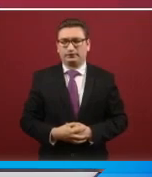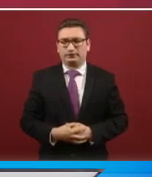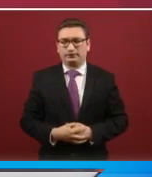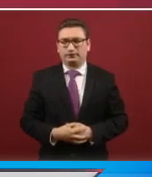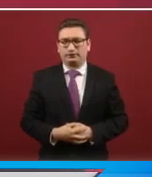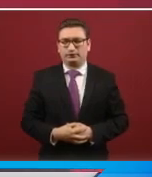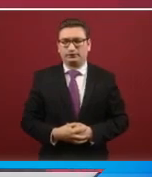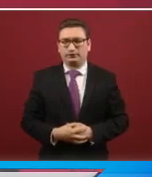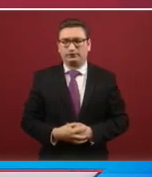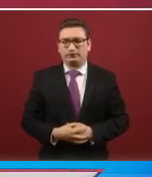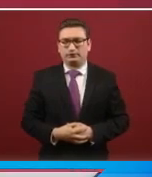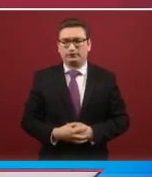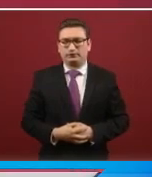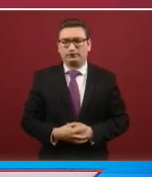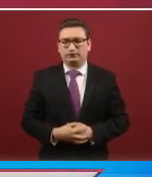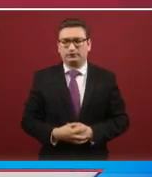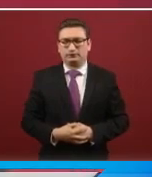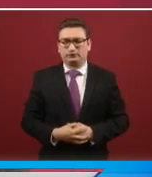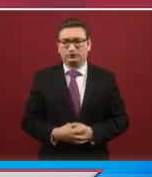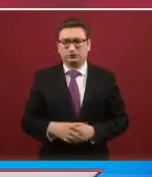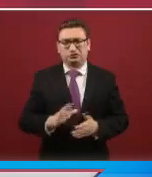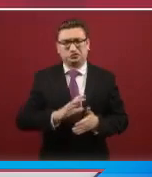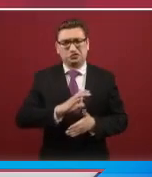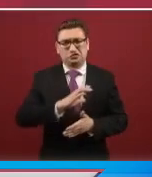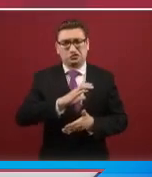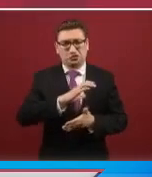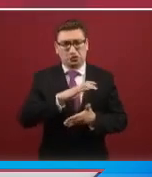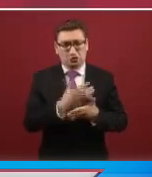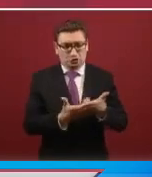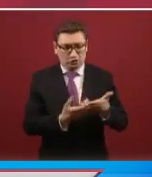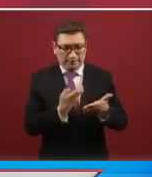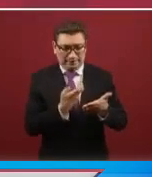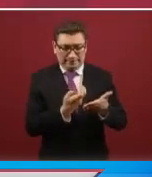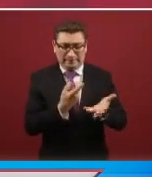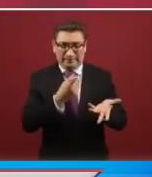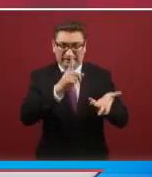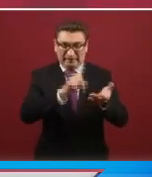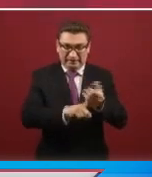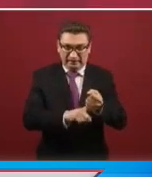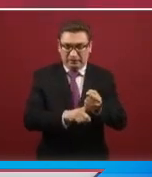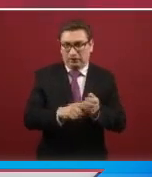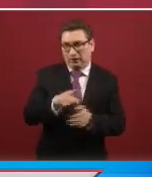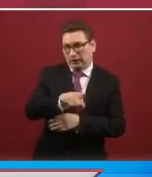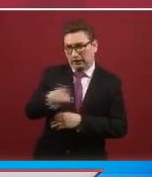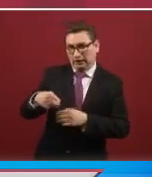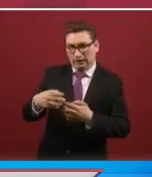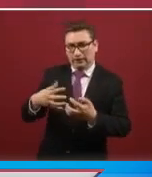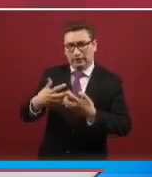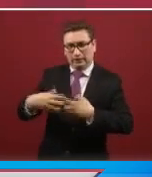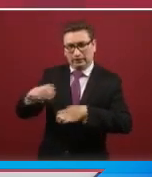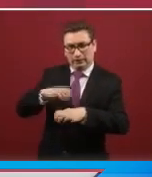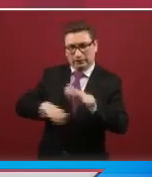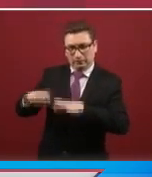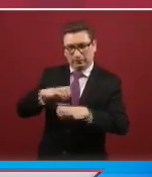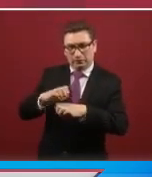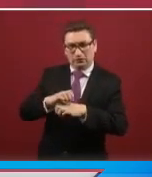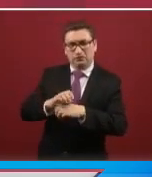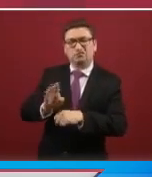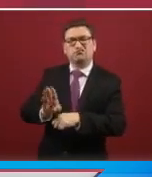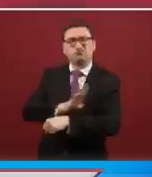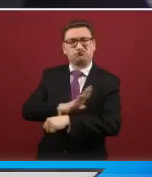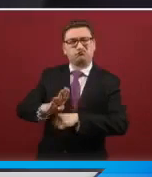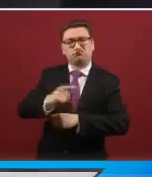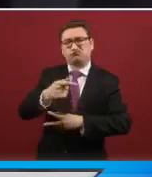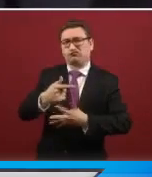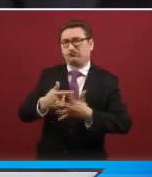participan actualmente y en donde México realiza pagos millonarios sin que se suministren y se ocupen estos gasoductos. El presidente Andrés Manuel López